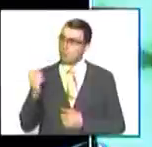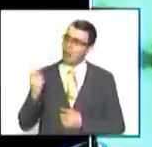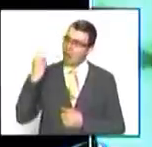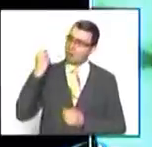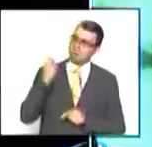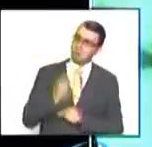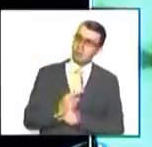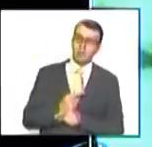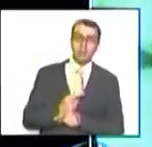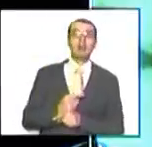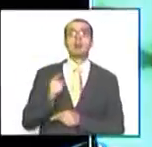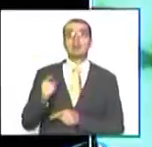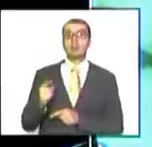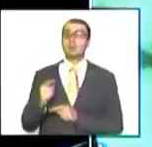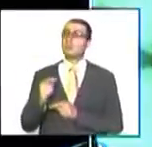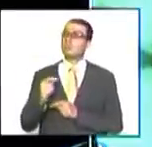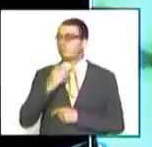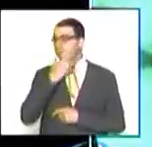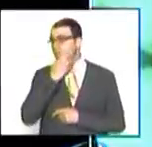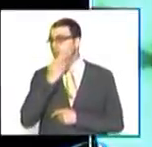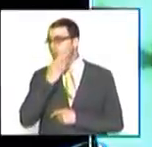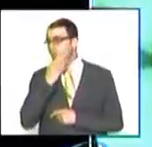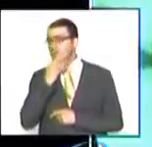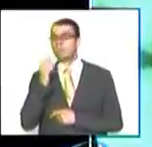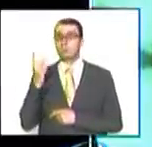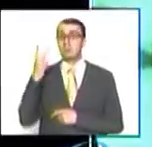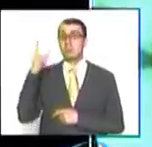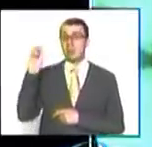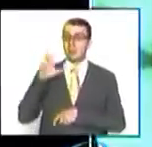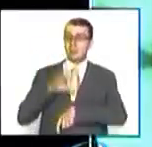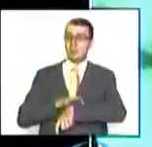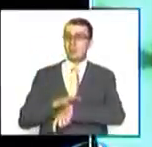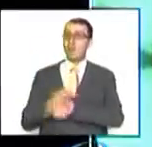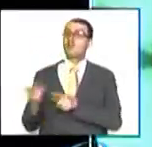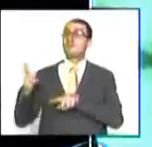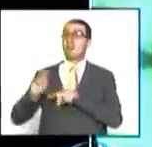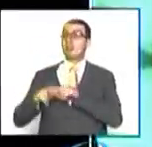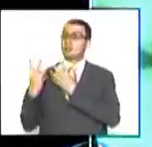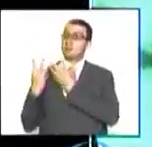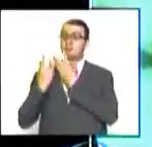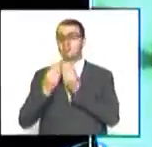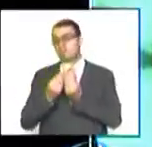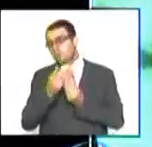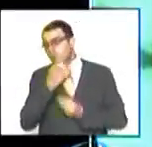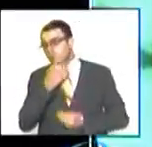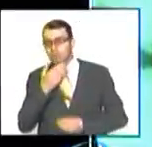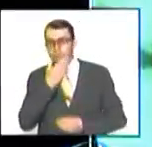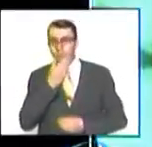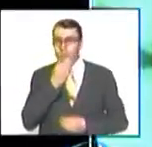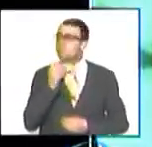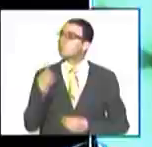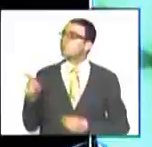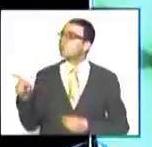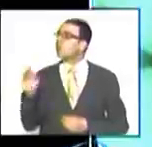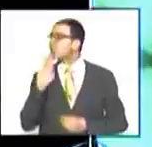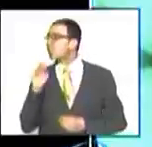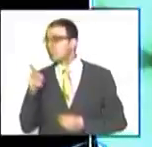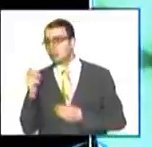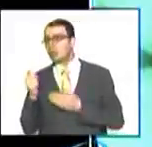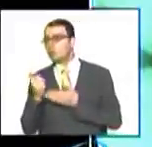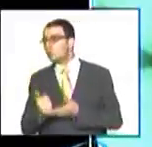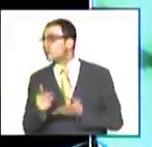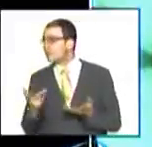me rodean 20 profesionales en el parque médico y en Manizales, entonces yo le digo, es con este, es con el otro, porque hay gente que